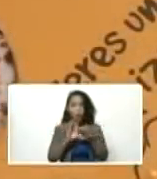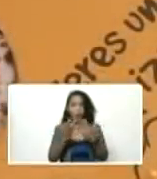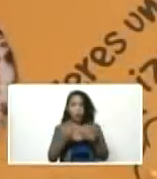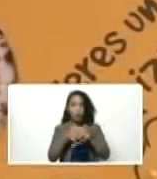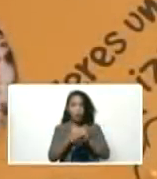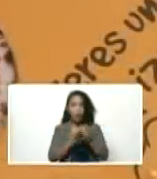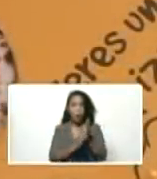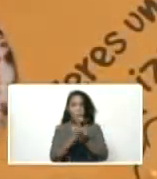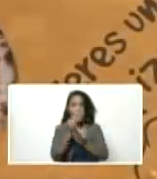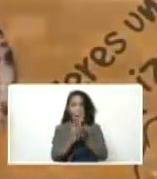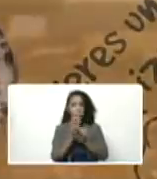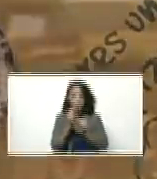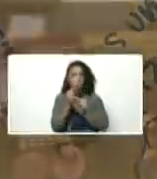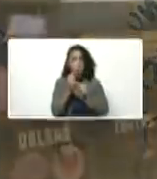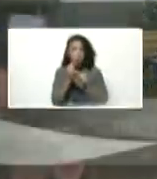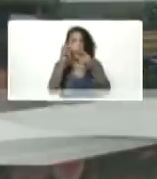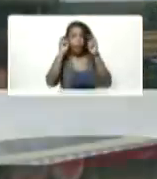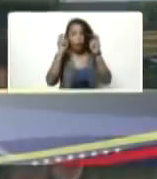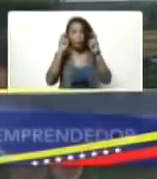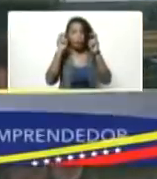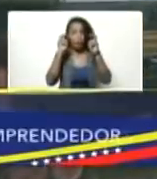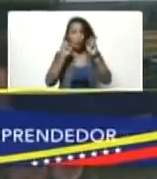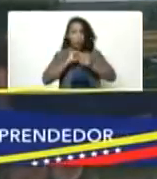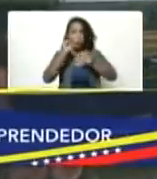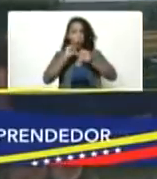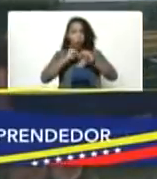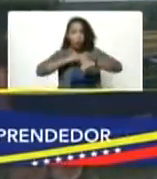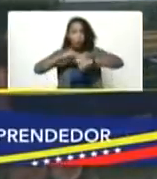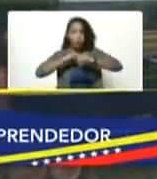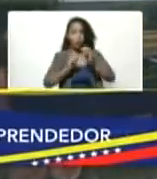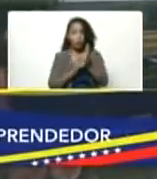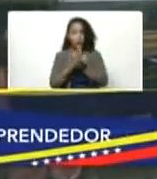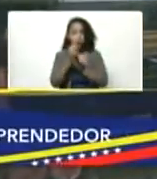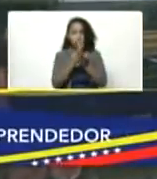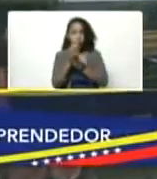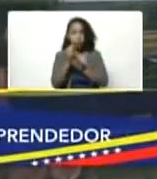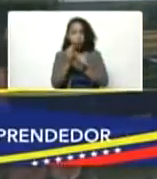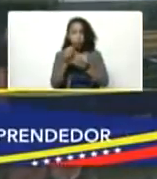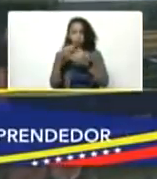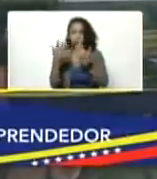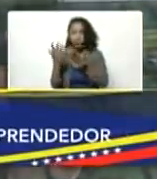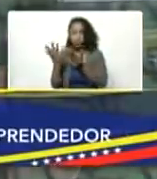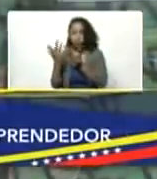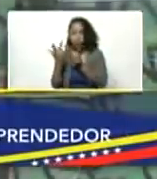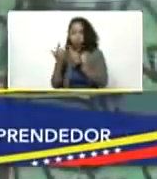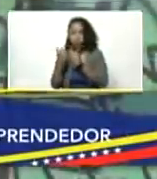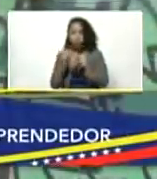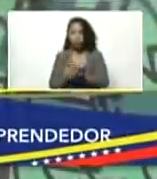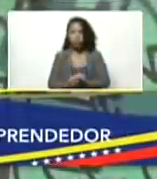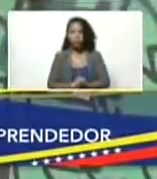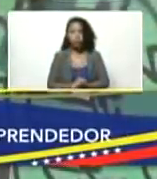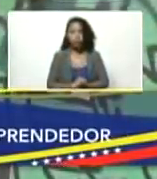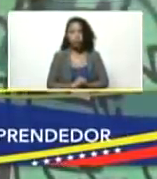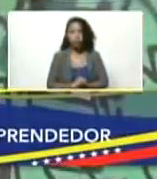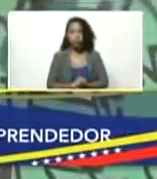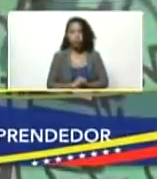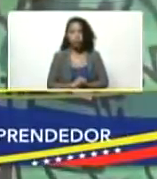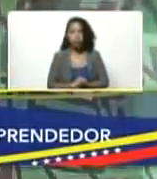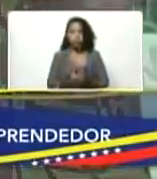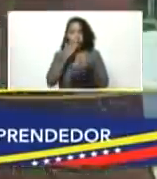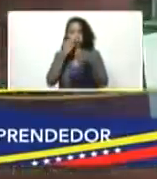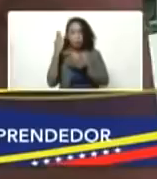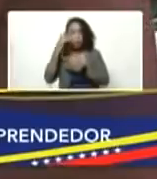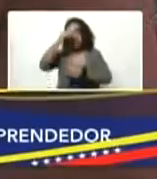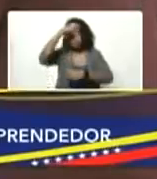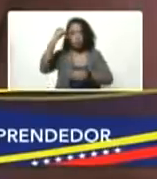los emprendedores en el marco del motor emprendedor. ¿Qué me dice esta